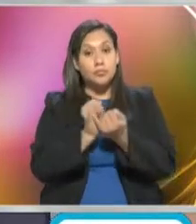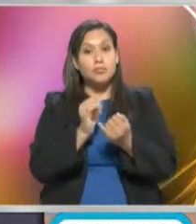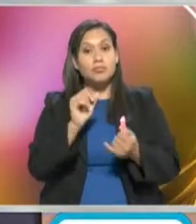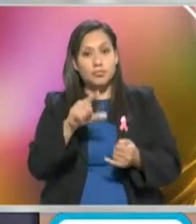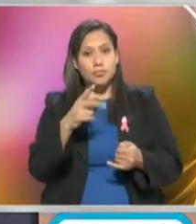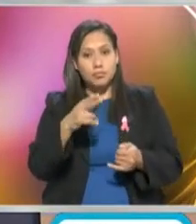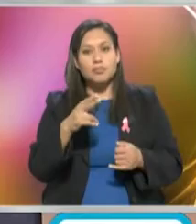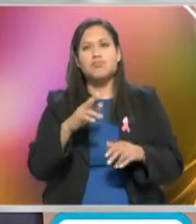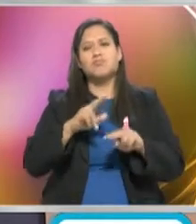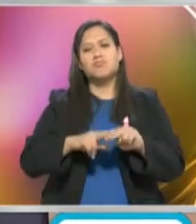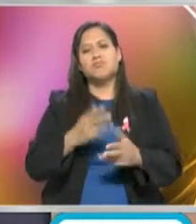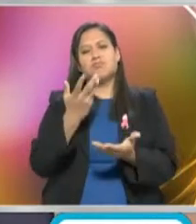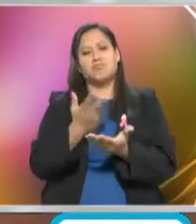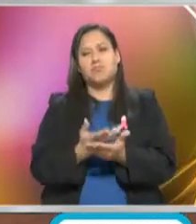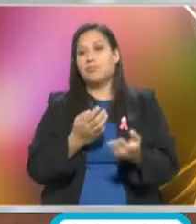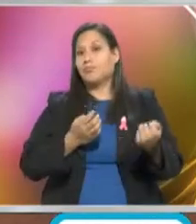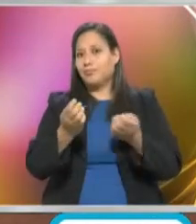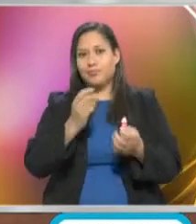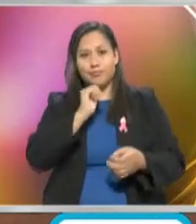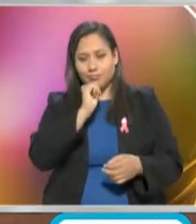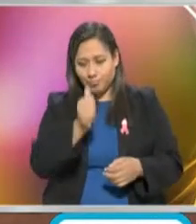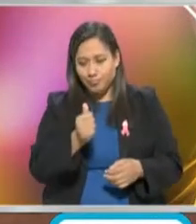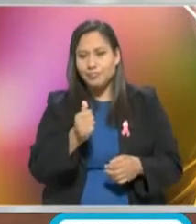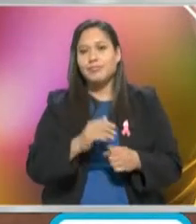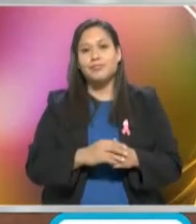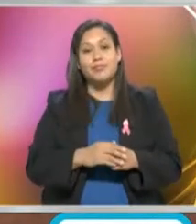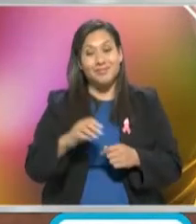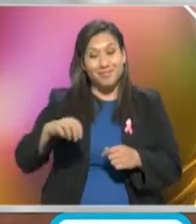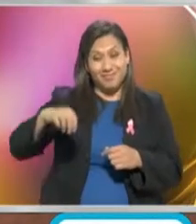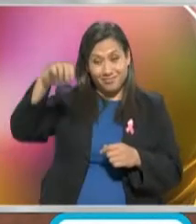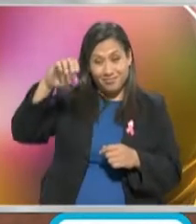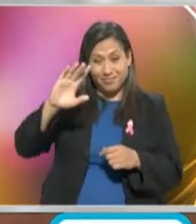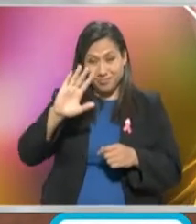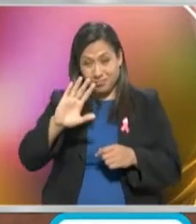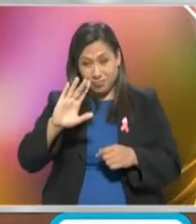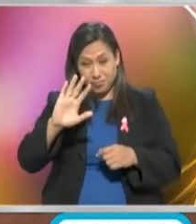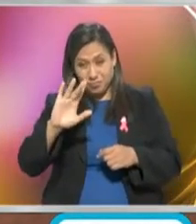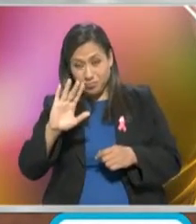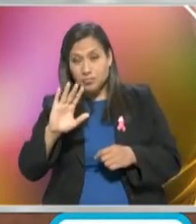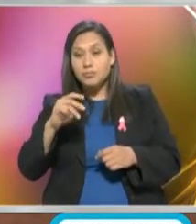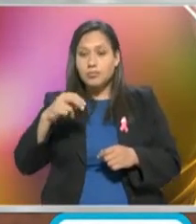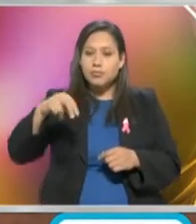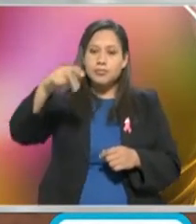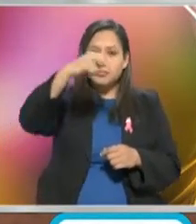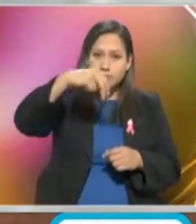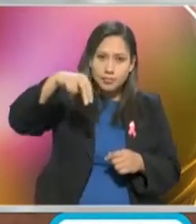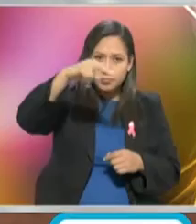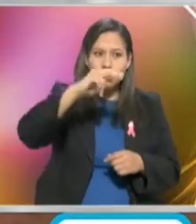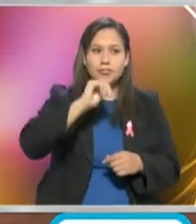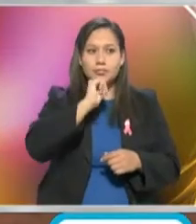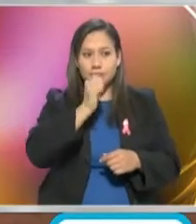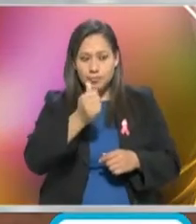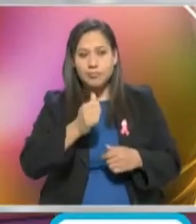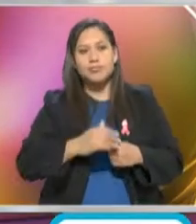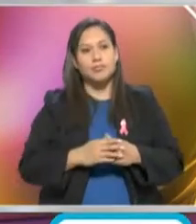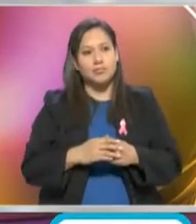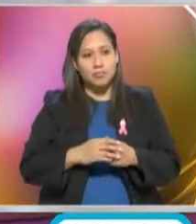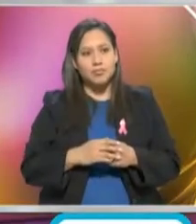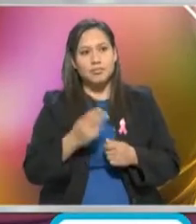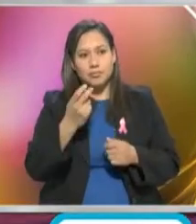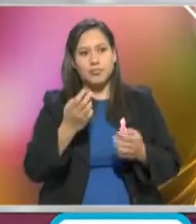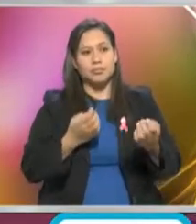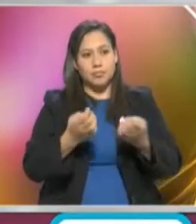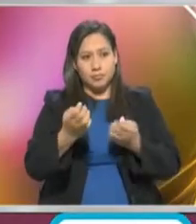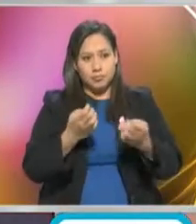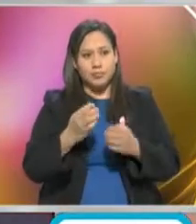el sedentarismo, ¿no? En este grupo de edad, no subir la escalera. Tenemos que hacer ejercicio.